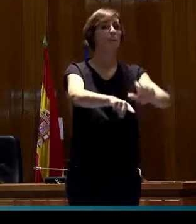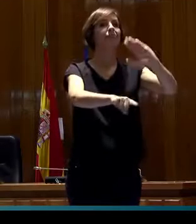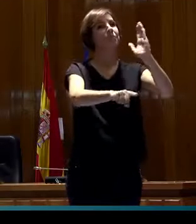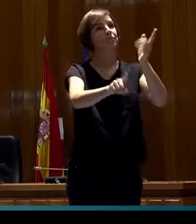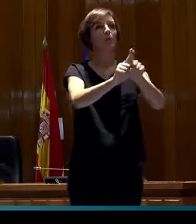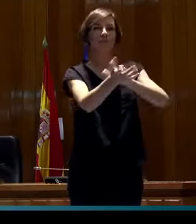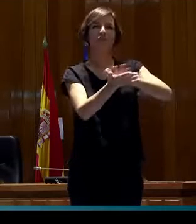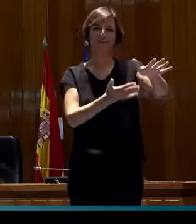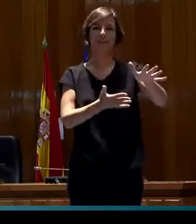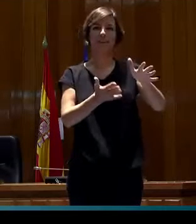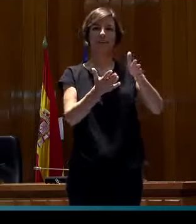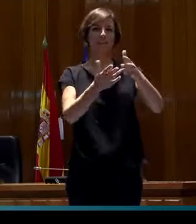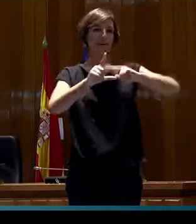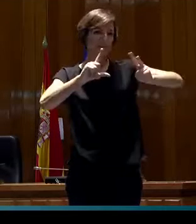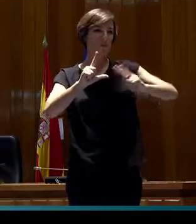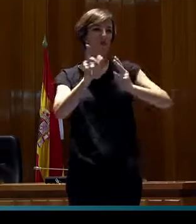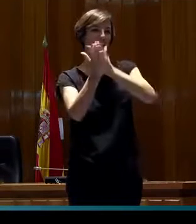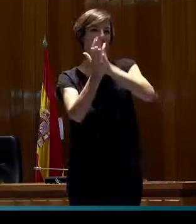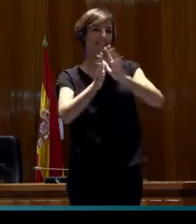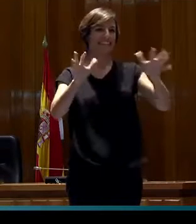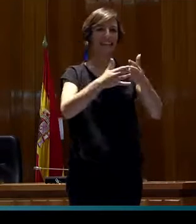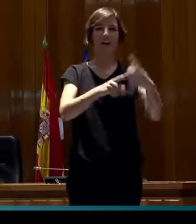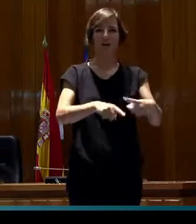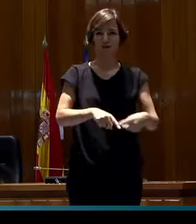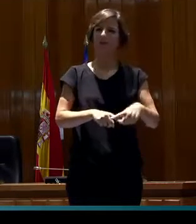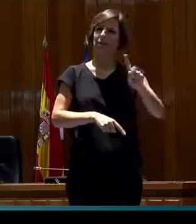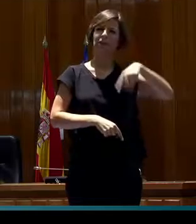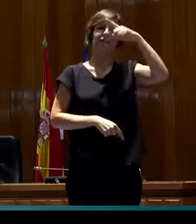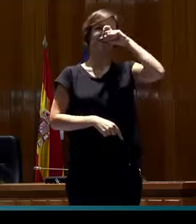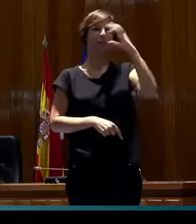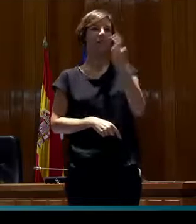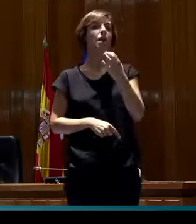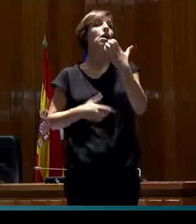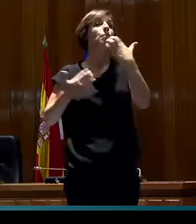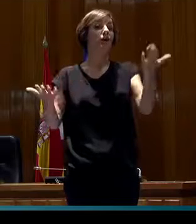y esto también hay que tenerlo en cuenta. La principal diferencia es el escenario de